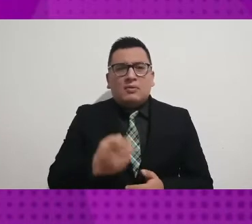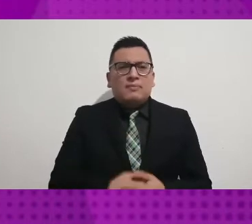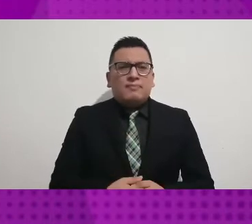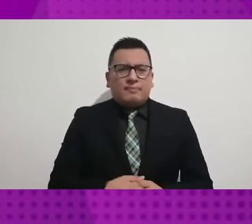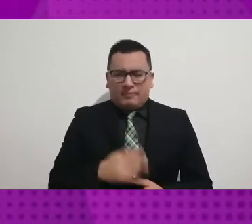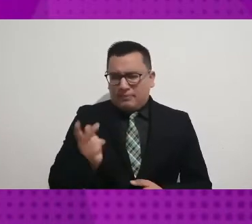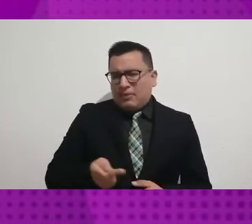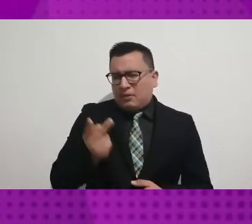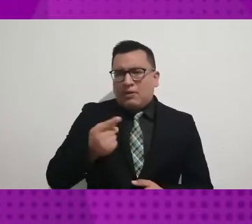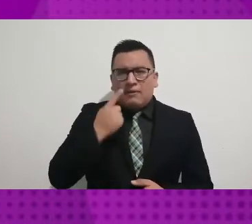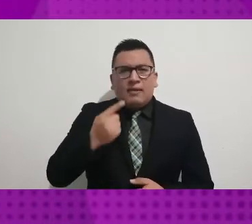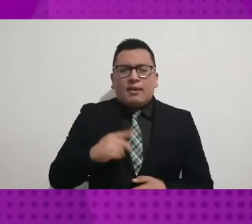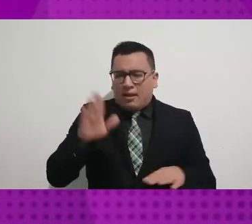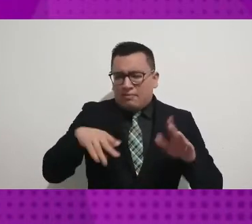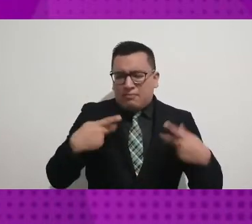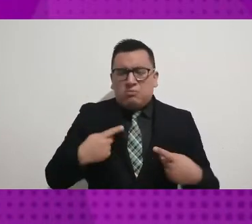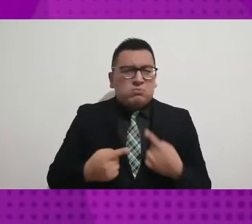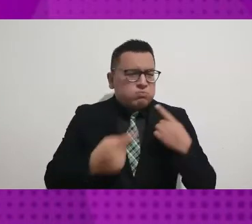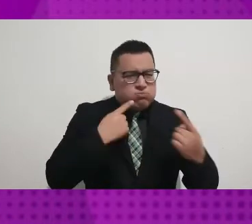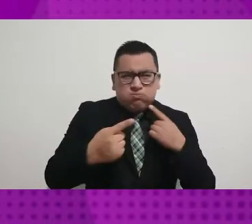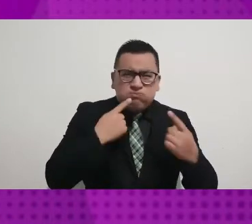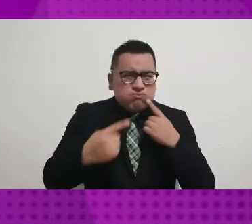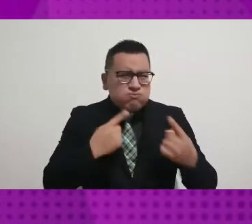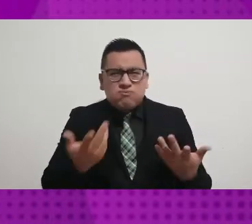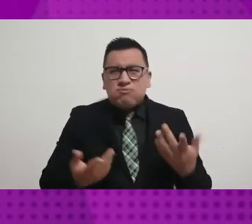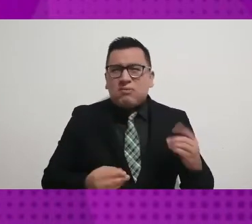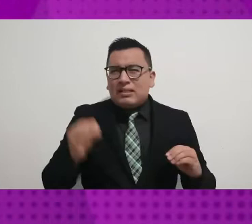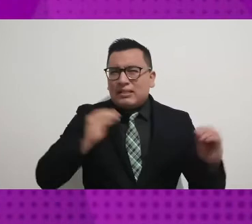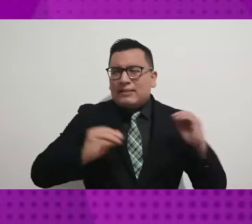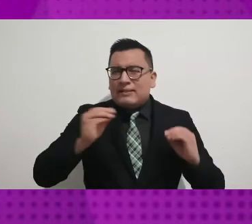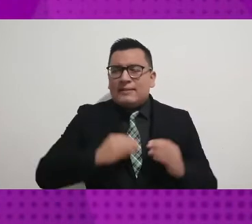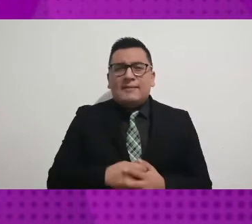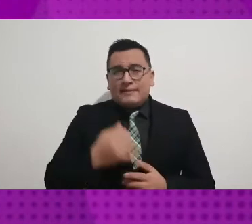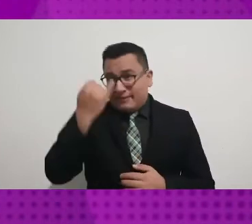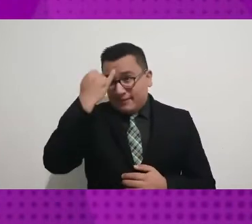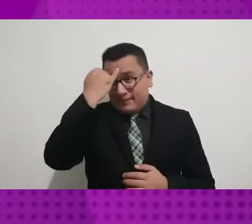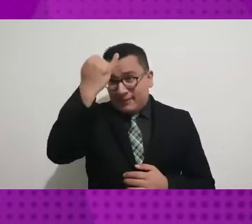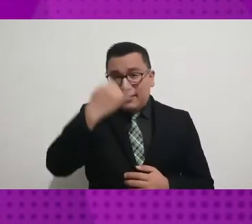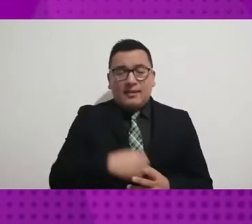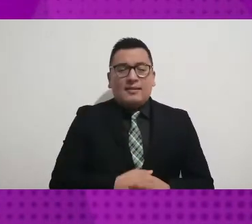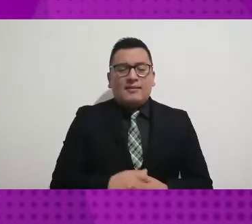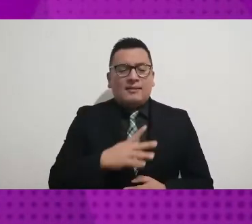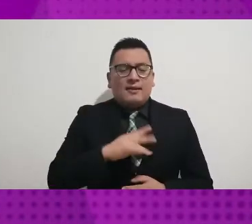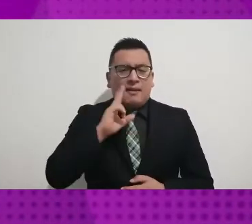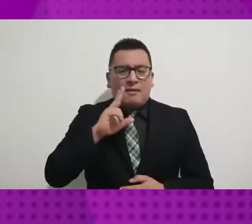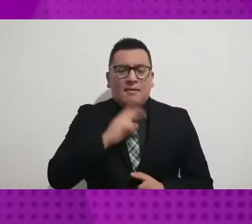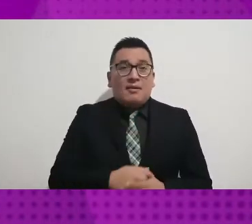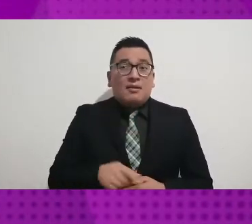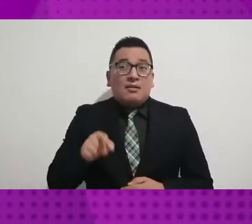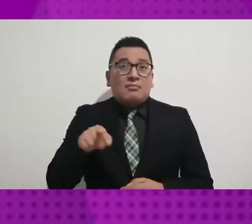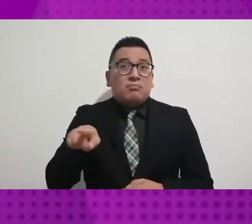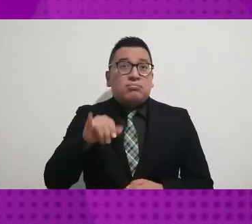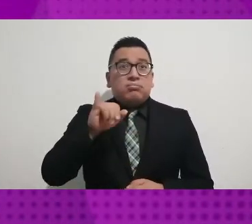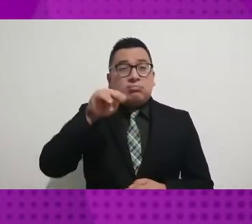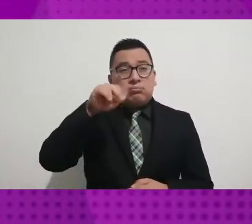poco lo dejaría en... Existe un debate, Arturo, que se ha sostenido o que ha sostenido la idea de contar o de